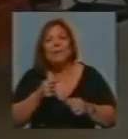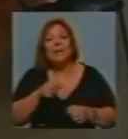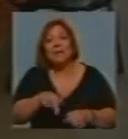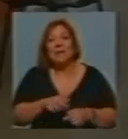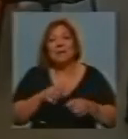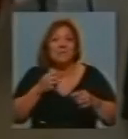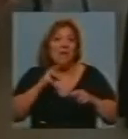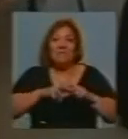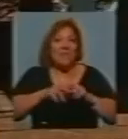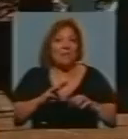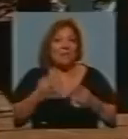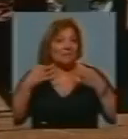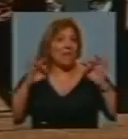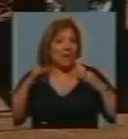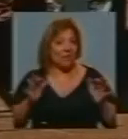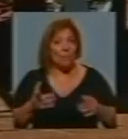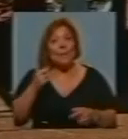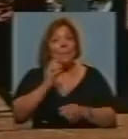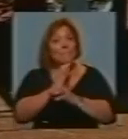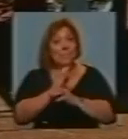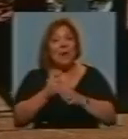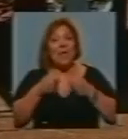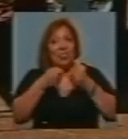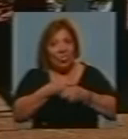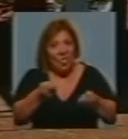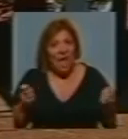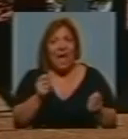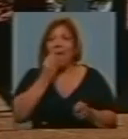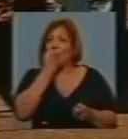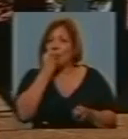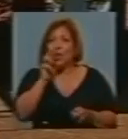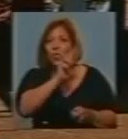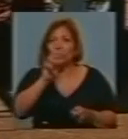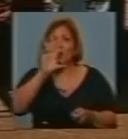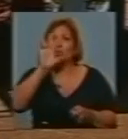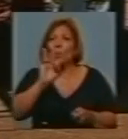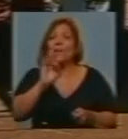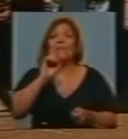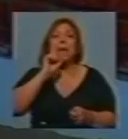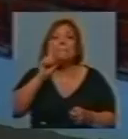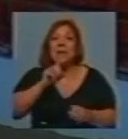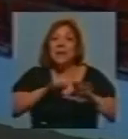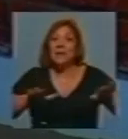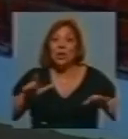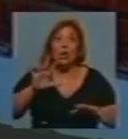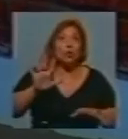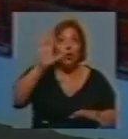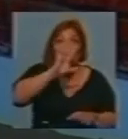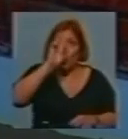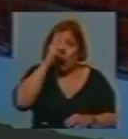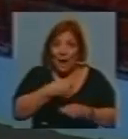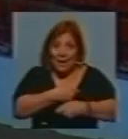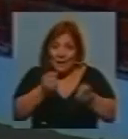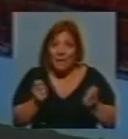estas enfermedades. Primaria brinda un servicio de alimentación a 250.000 niños en todo el país y el caso de la